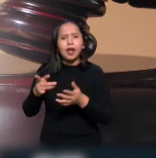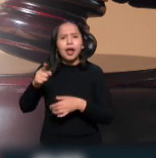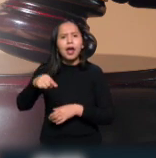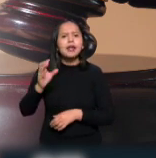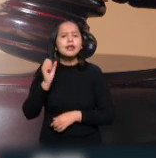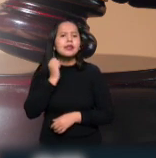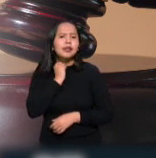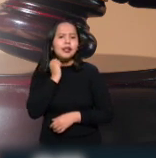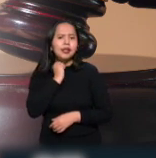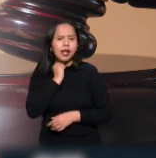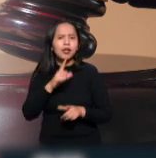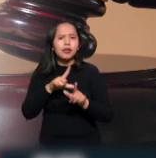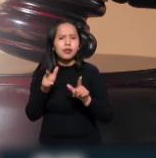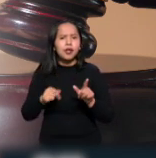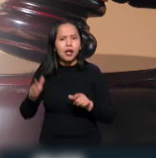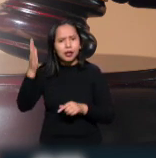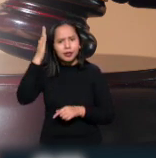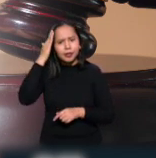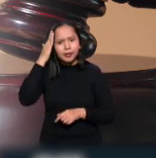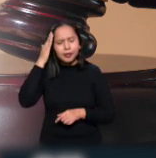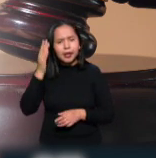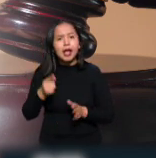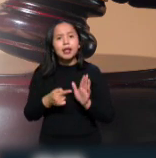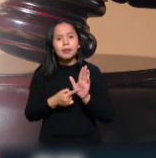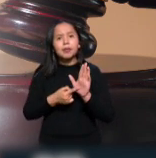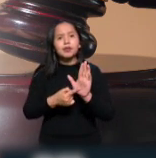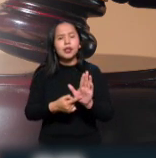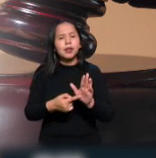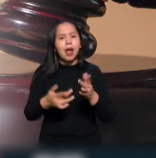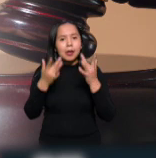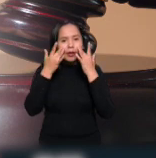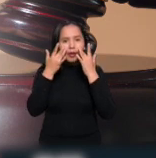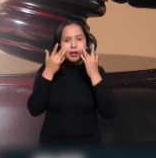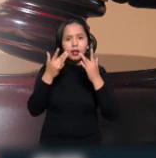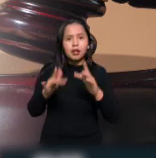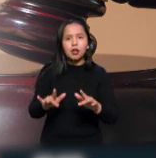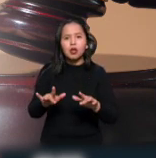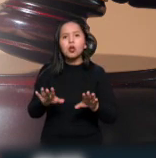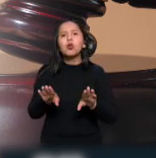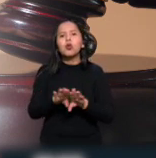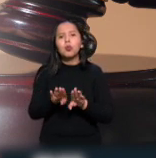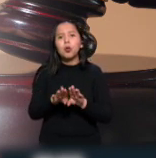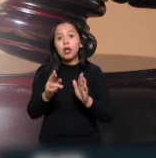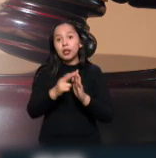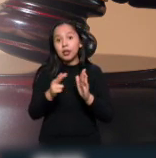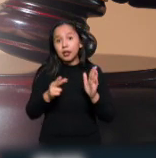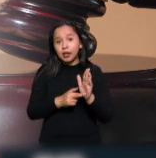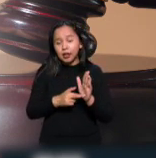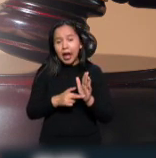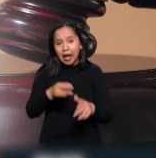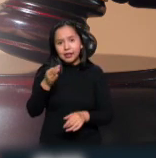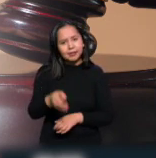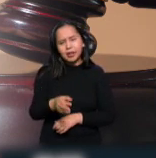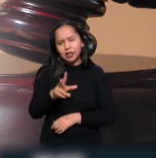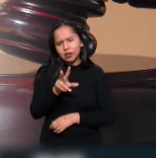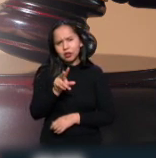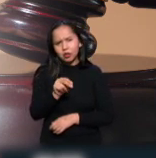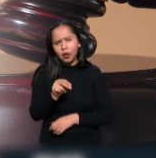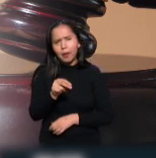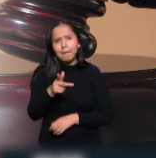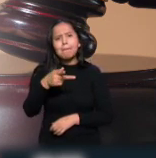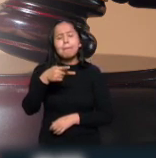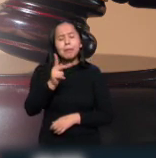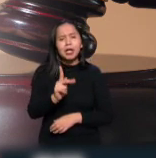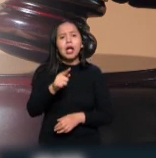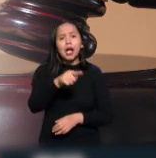de la República, Gerardo Fernández Noroña, en la que resaltó que su renuncia no implica que acepte la reforma judicial y que ésta sea constitucional,